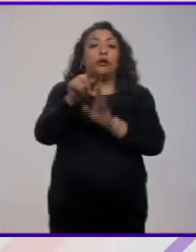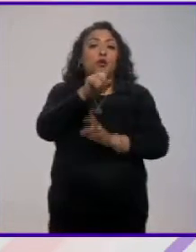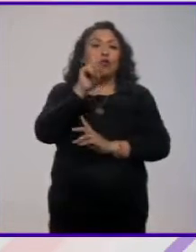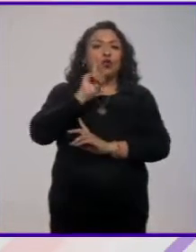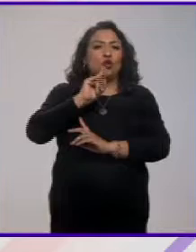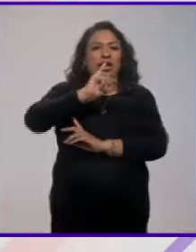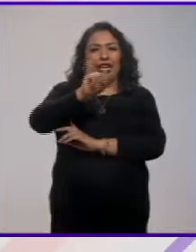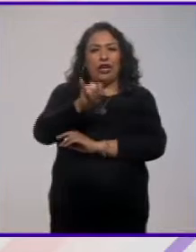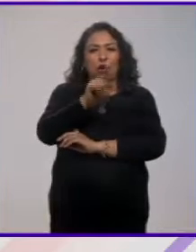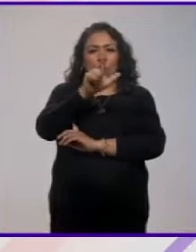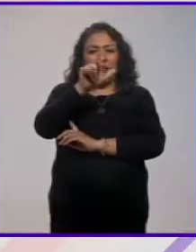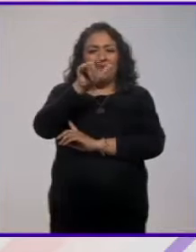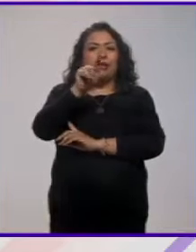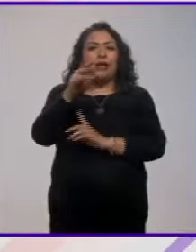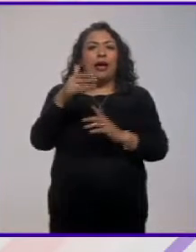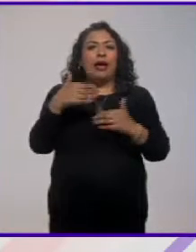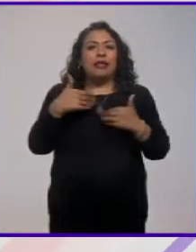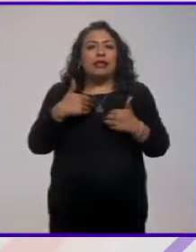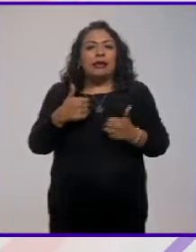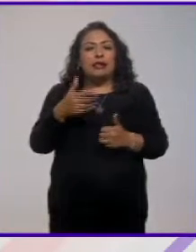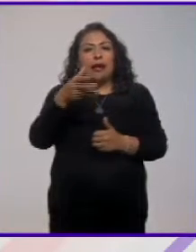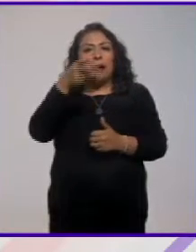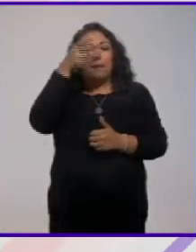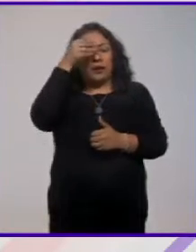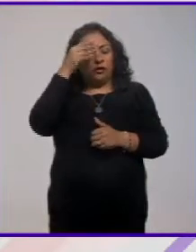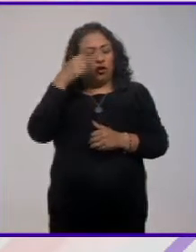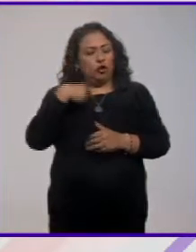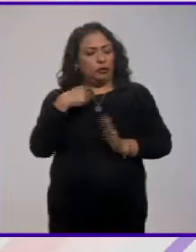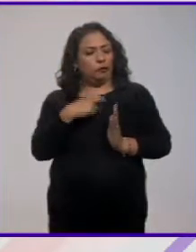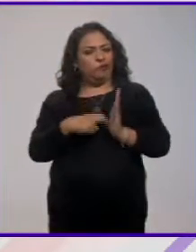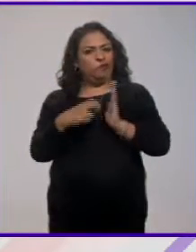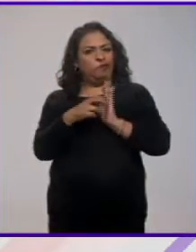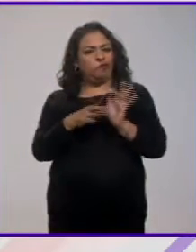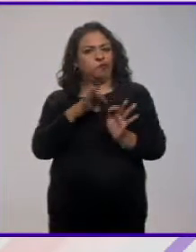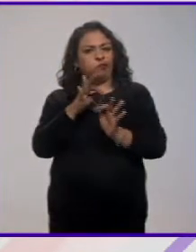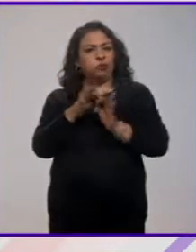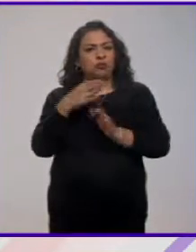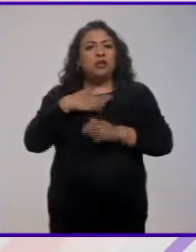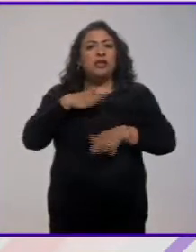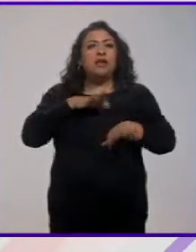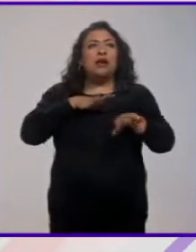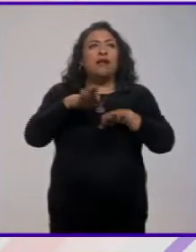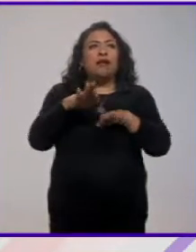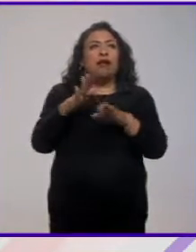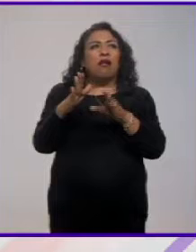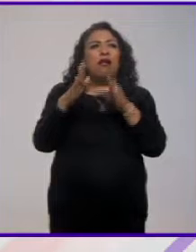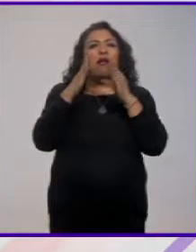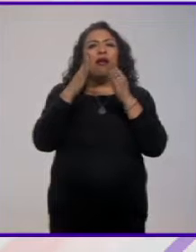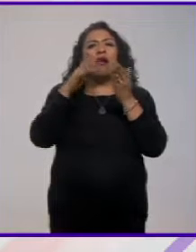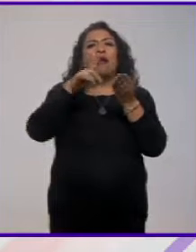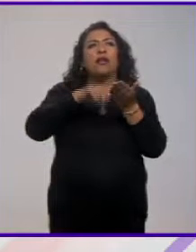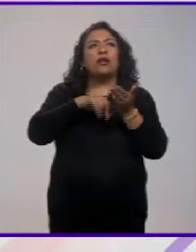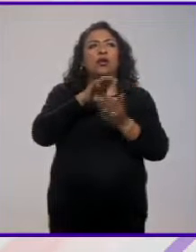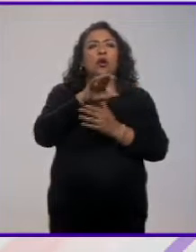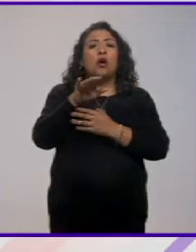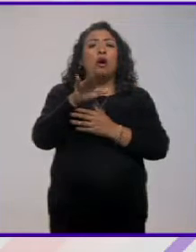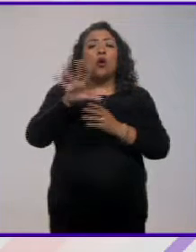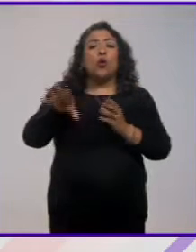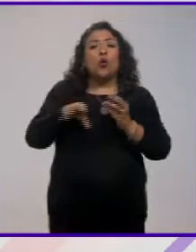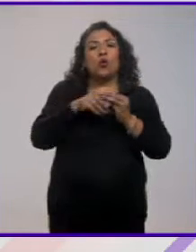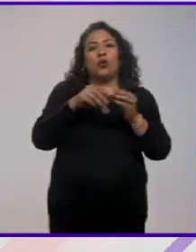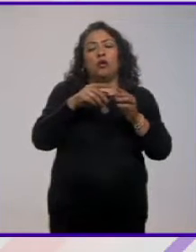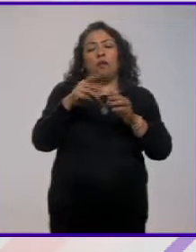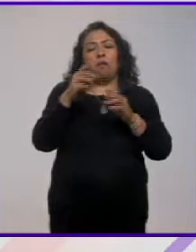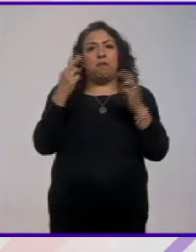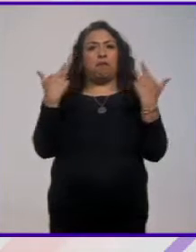que aprendió muy bien a ser exigente con su trabajo, se formó sólidamente en el CUR, al lado de sus